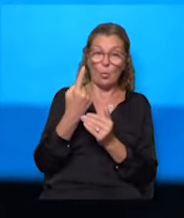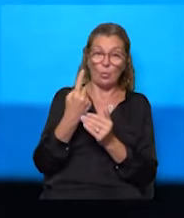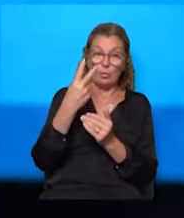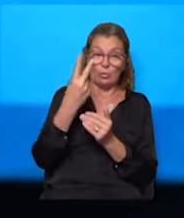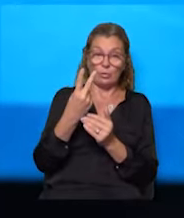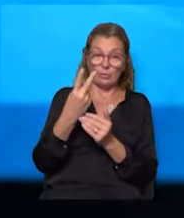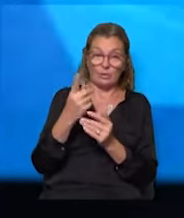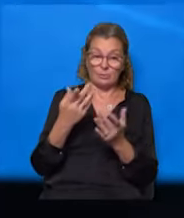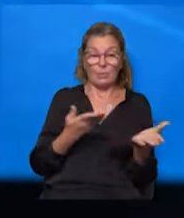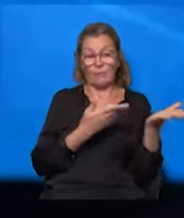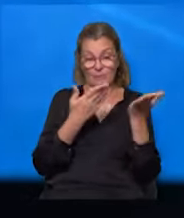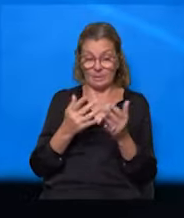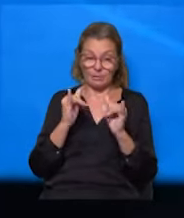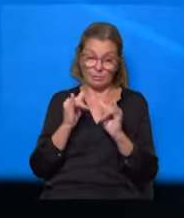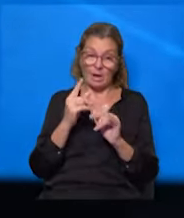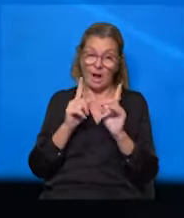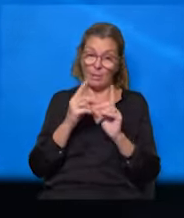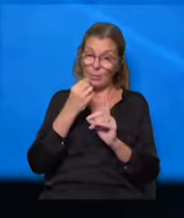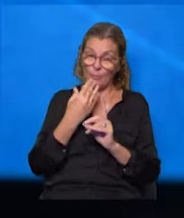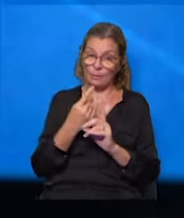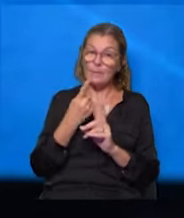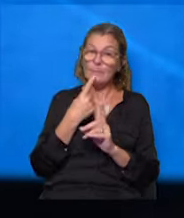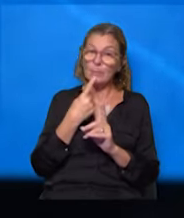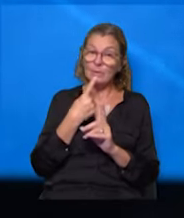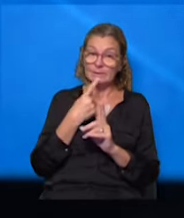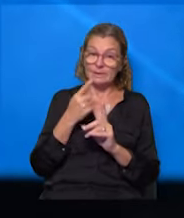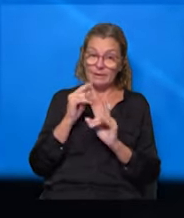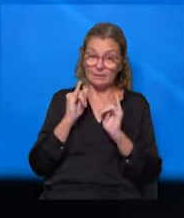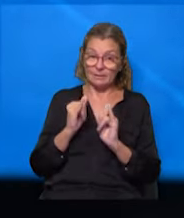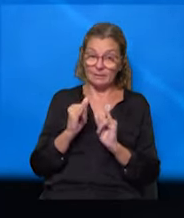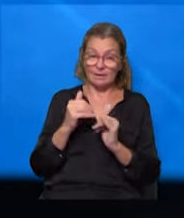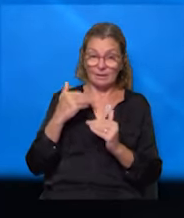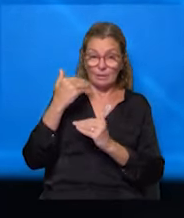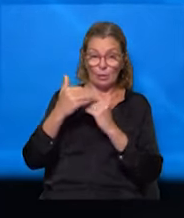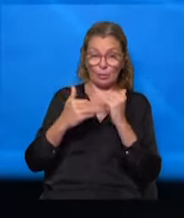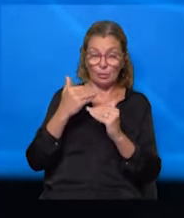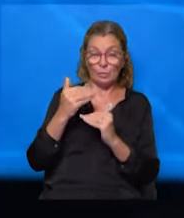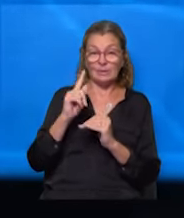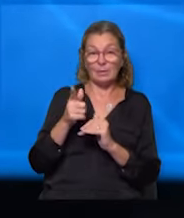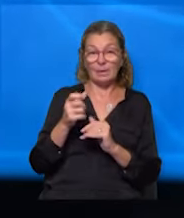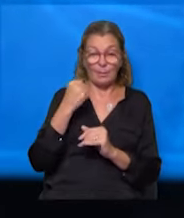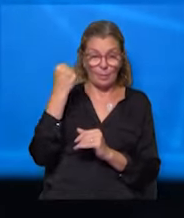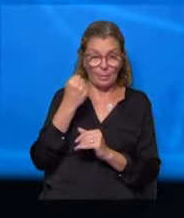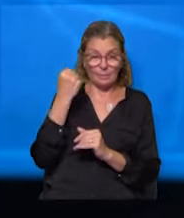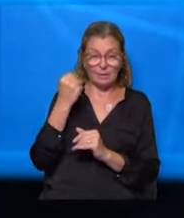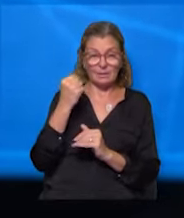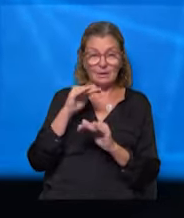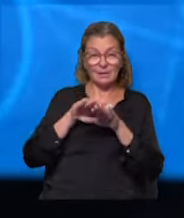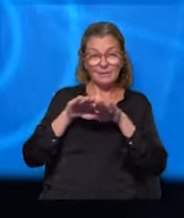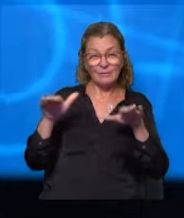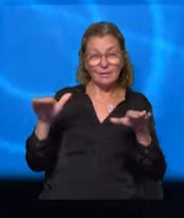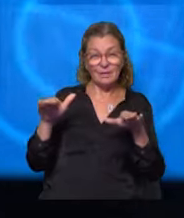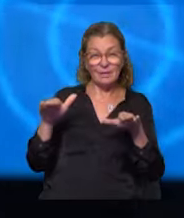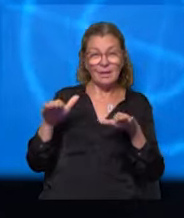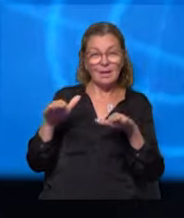más es bienvenido fruto de políticas que tienen continuidad y que Son imprescindibles la estabilidad